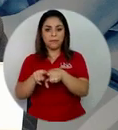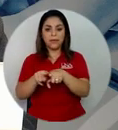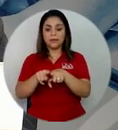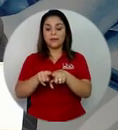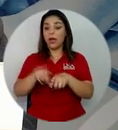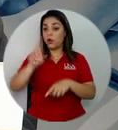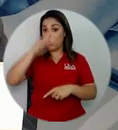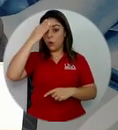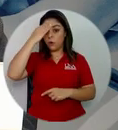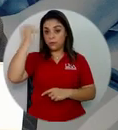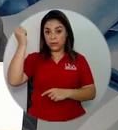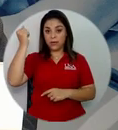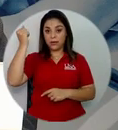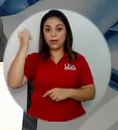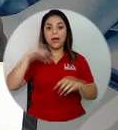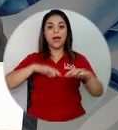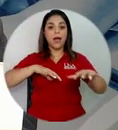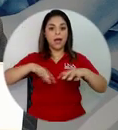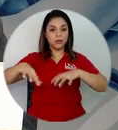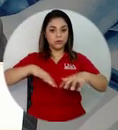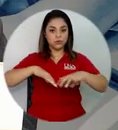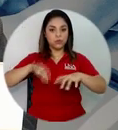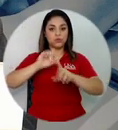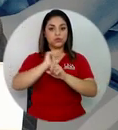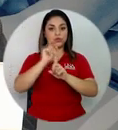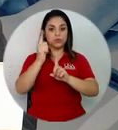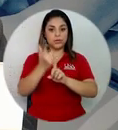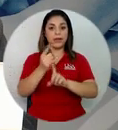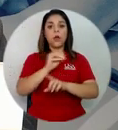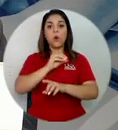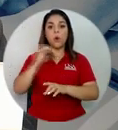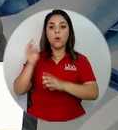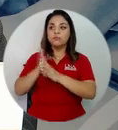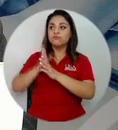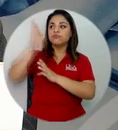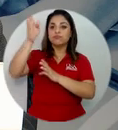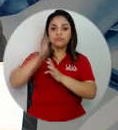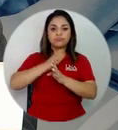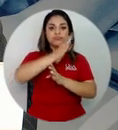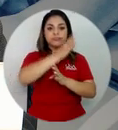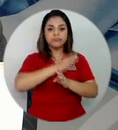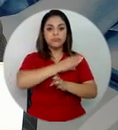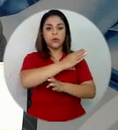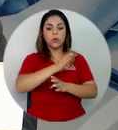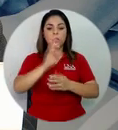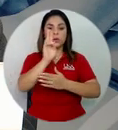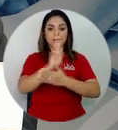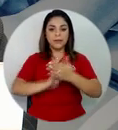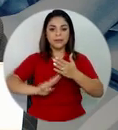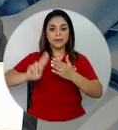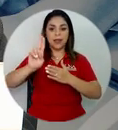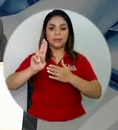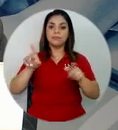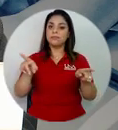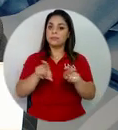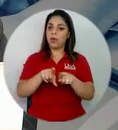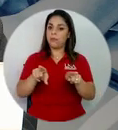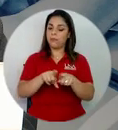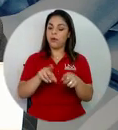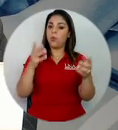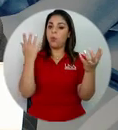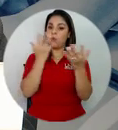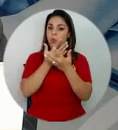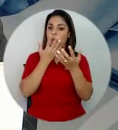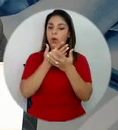inclusive de no olvidar, ¿verdad?, la labor de acción social o extensión universitaria, ¿verdad?, que también es muy